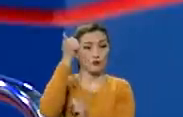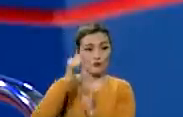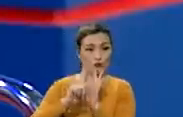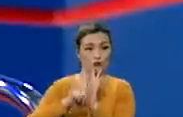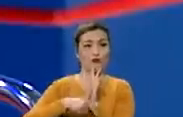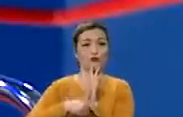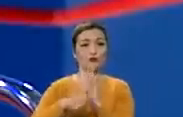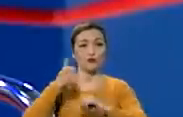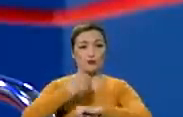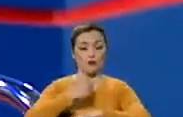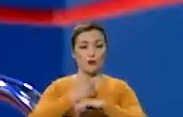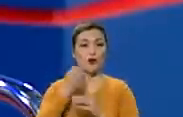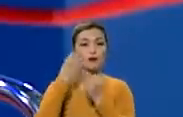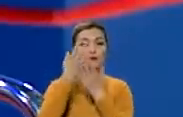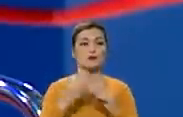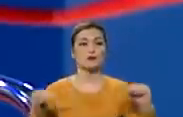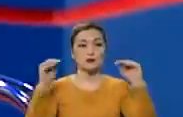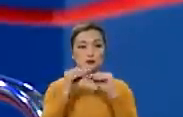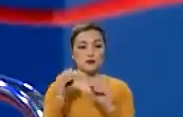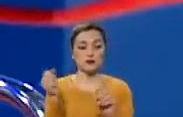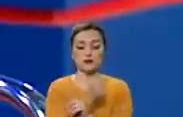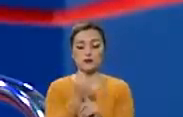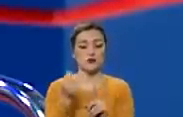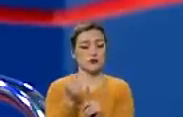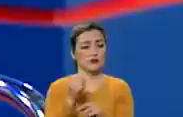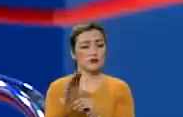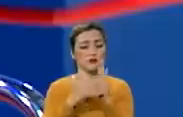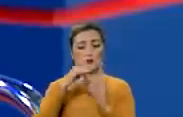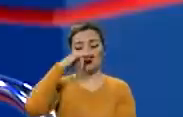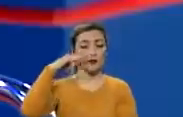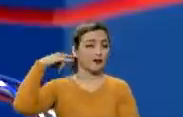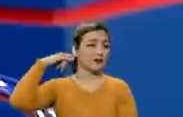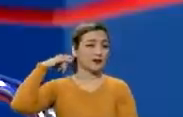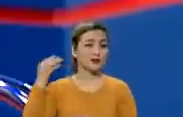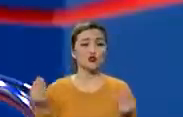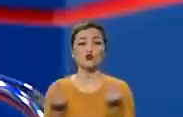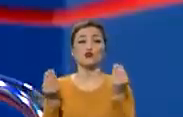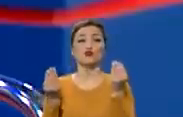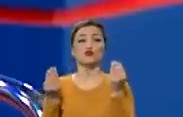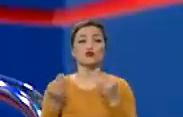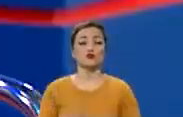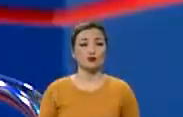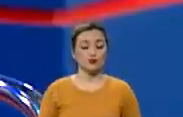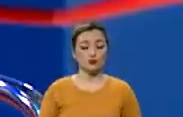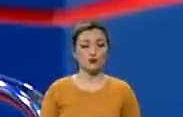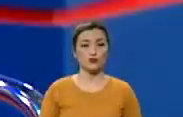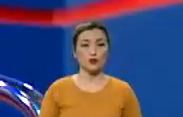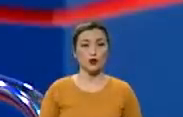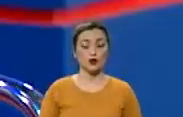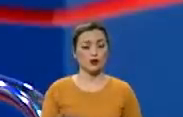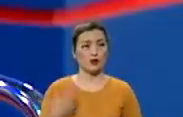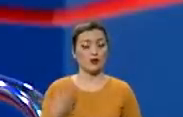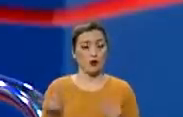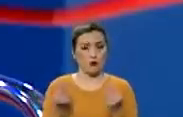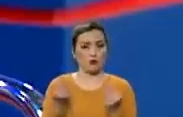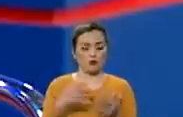6:10 a.m. Autoridades alertan de un aumento de violencia en línea contra niños, niños y adolescentes. Aseguran que mientras los chicos están en clases,